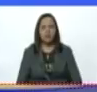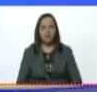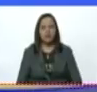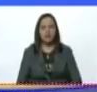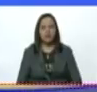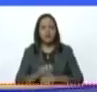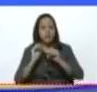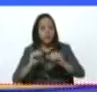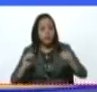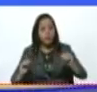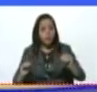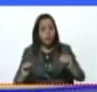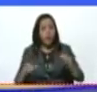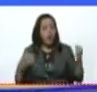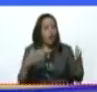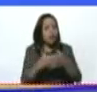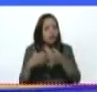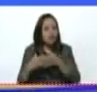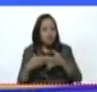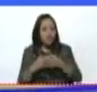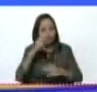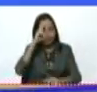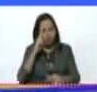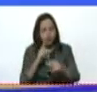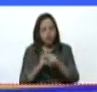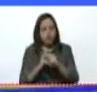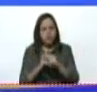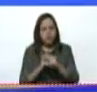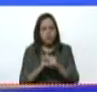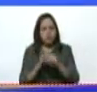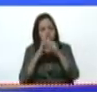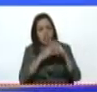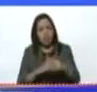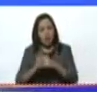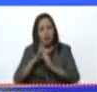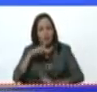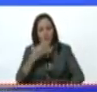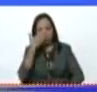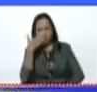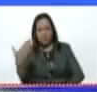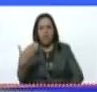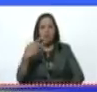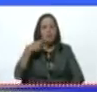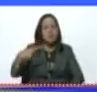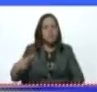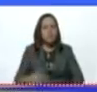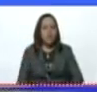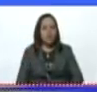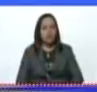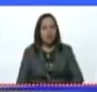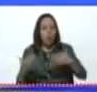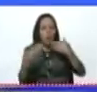Llamo a los sectores honestos de los Estados Unidos a enfrentar esta política